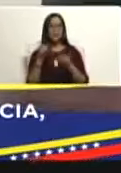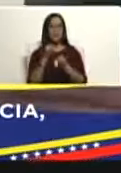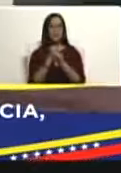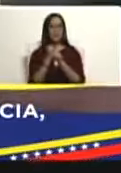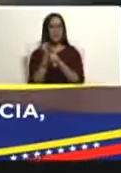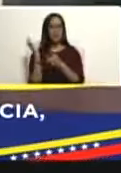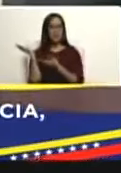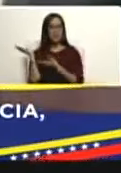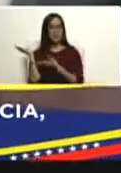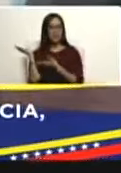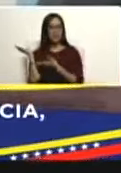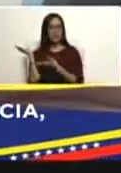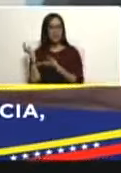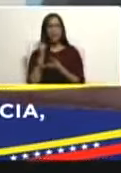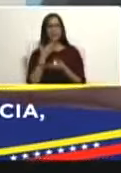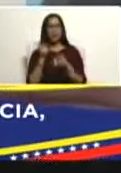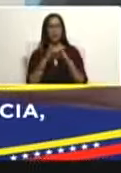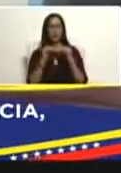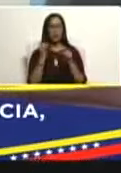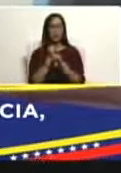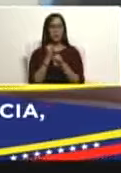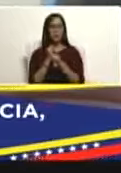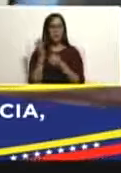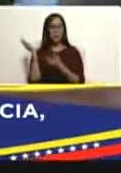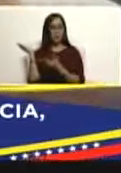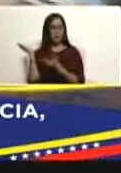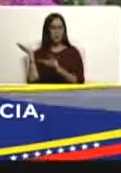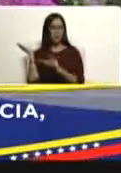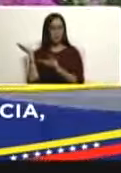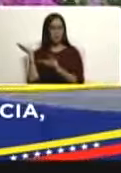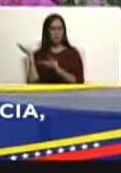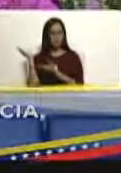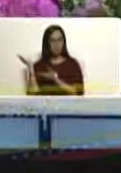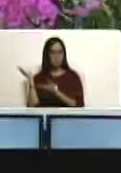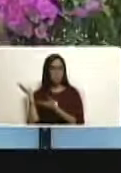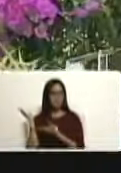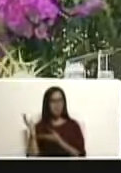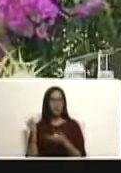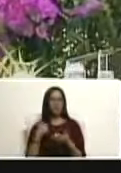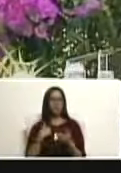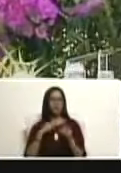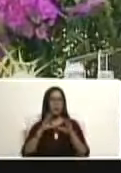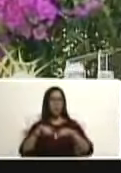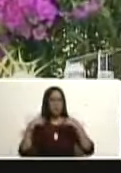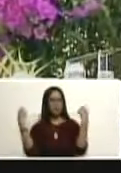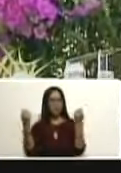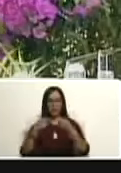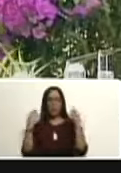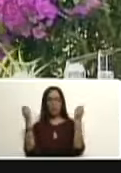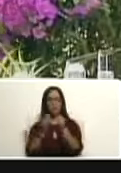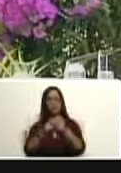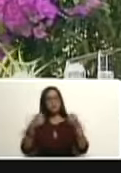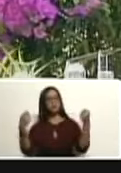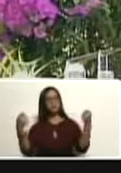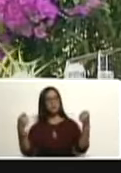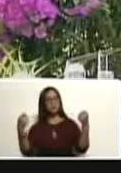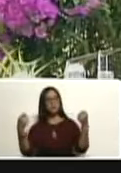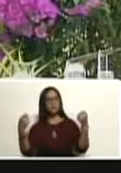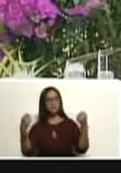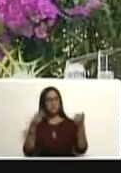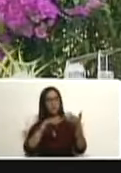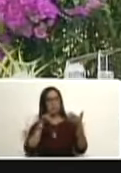Están mejorando toda la parte digital. Yo agarro mi periódico y lo leo y me